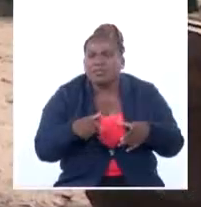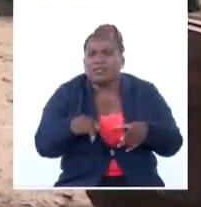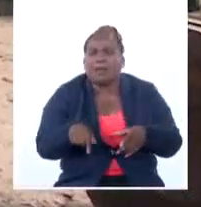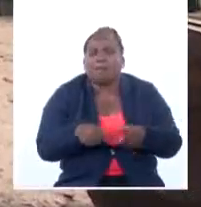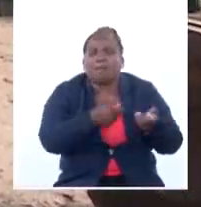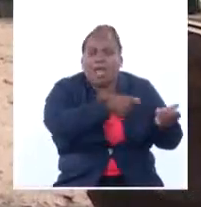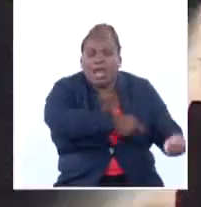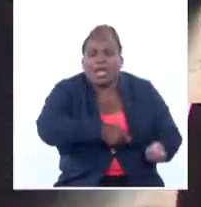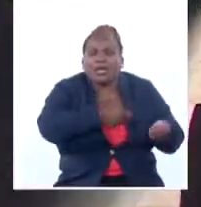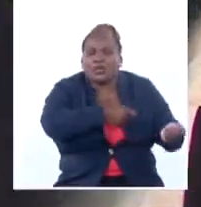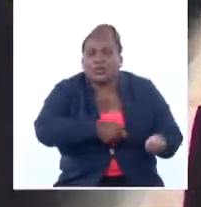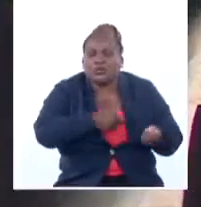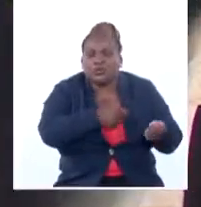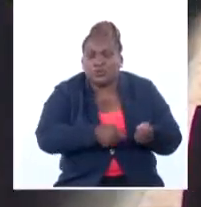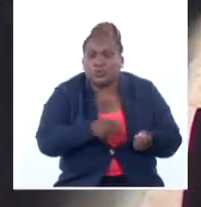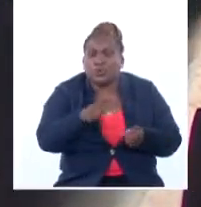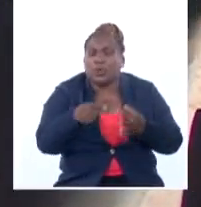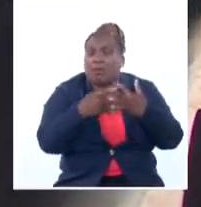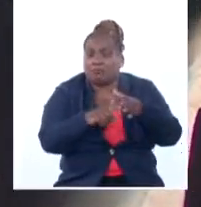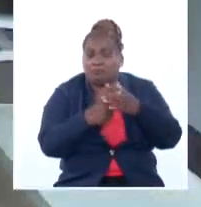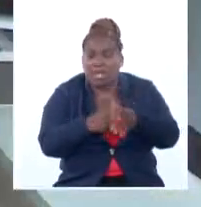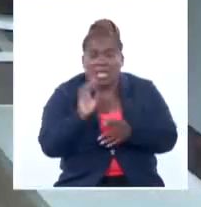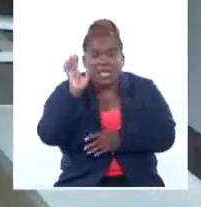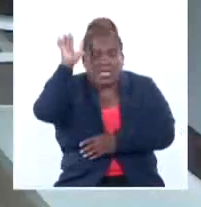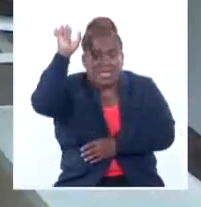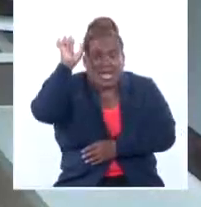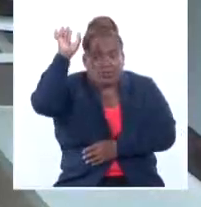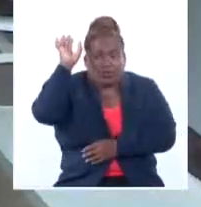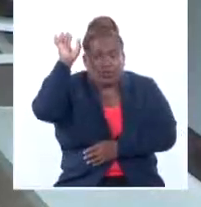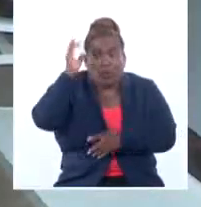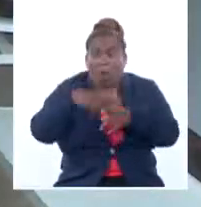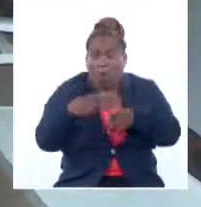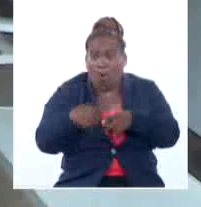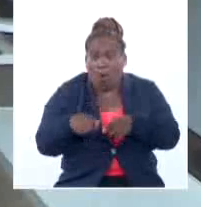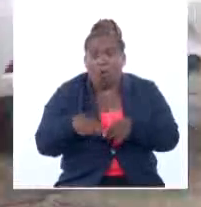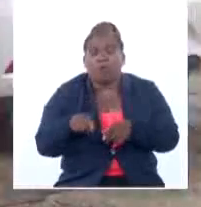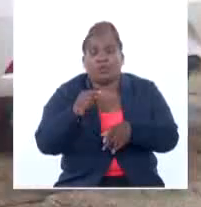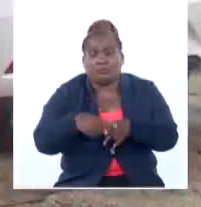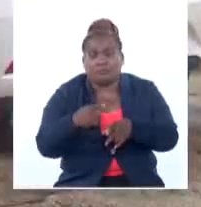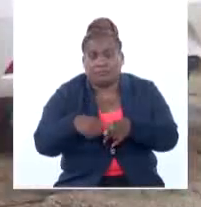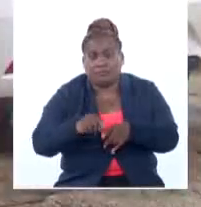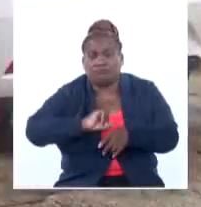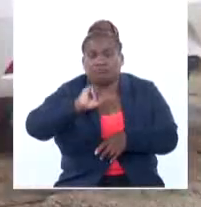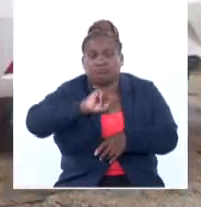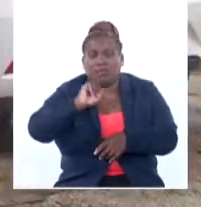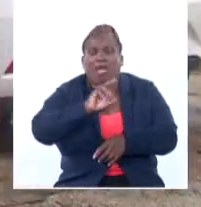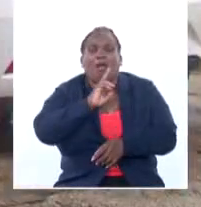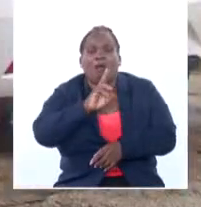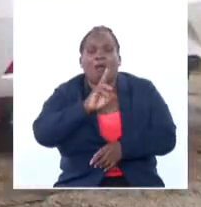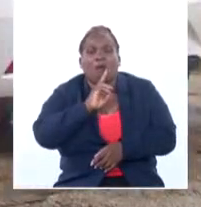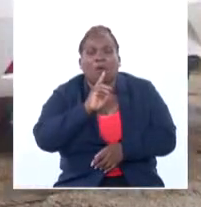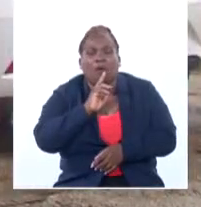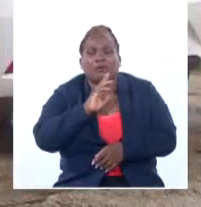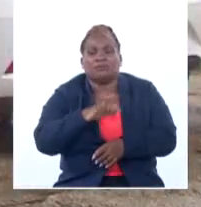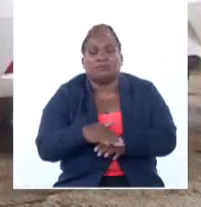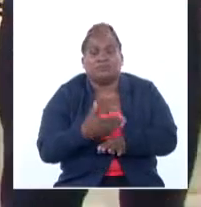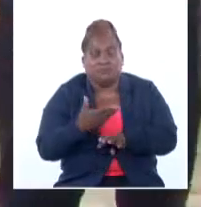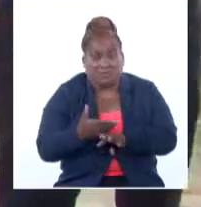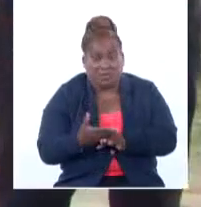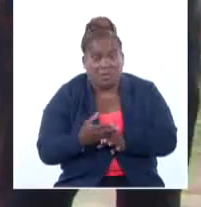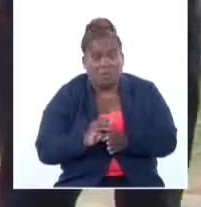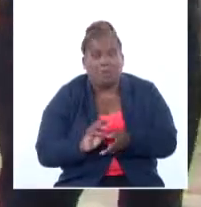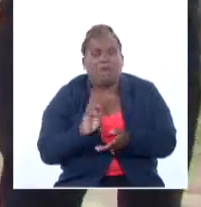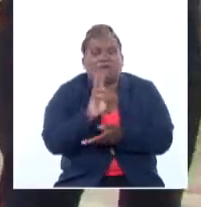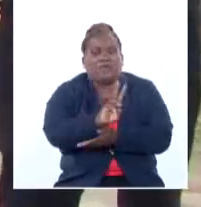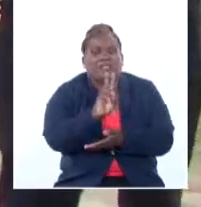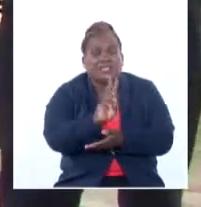además, mantenimiento a tractores, motores y estaciones de bombeo eléctricos. Un salto dieron en el recorrido hacia la sede de